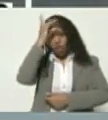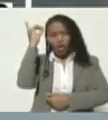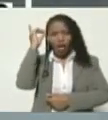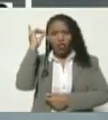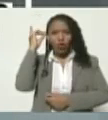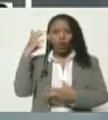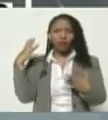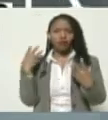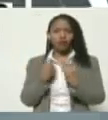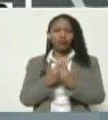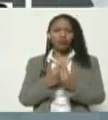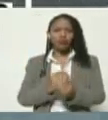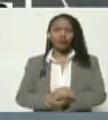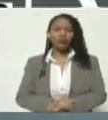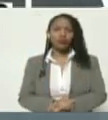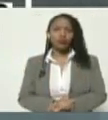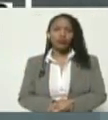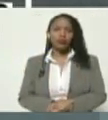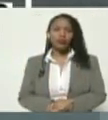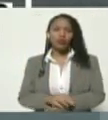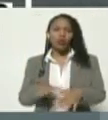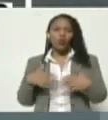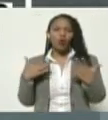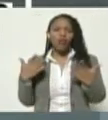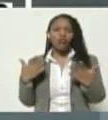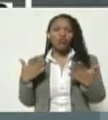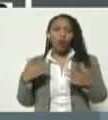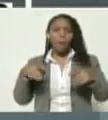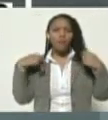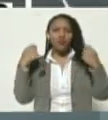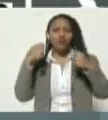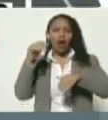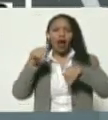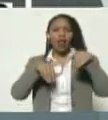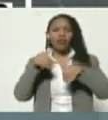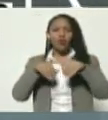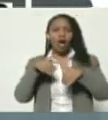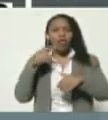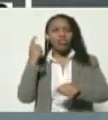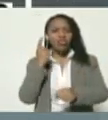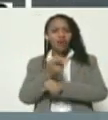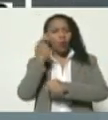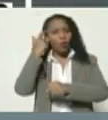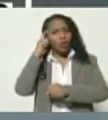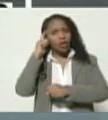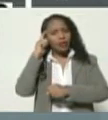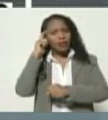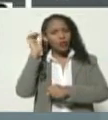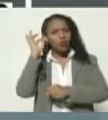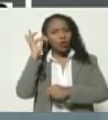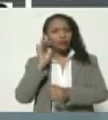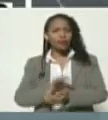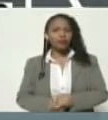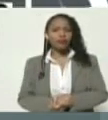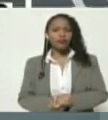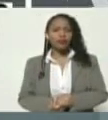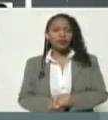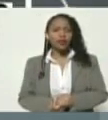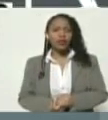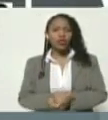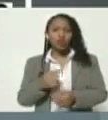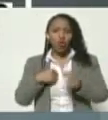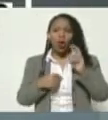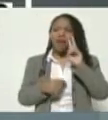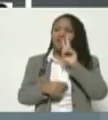compañero, cuando la campaña electoral, debe acordarse de Cire Santos. De Cire la vi por